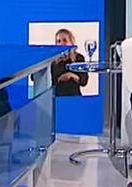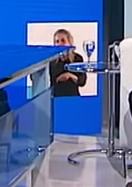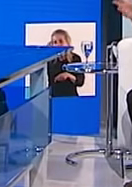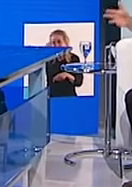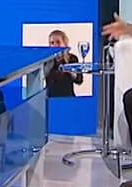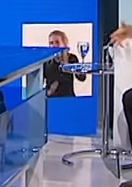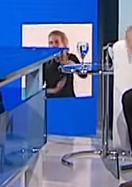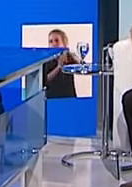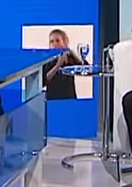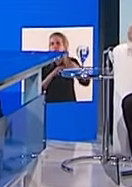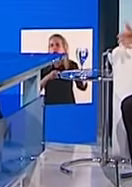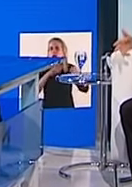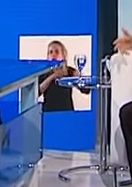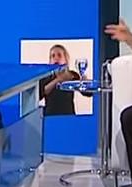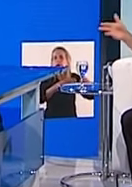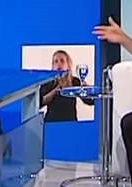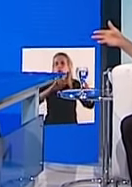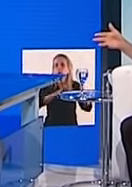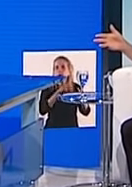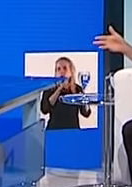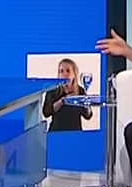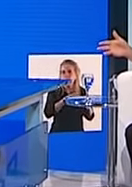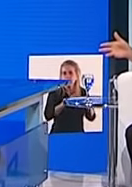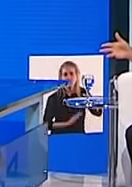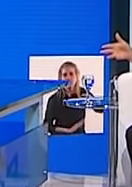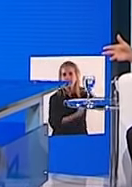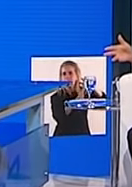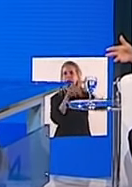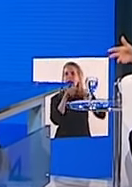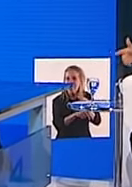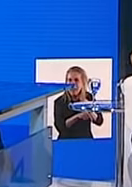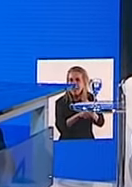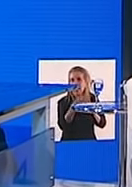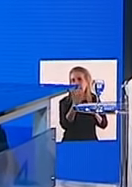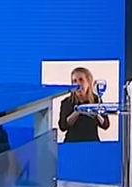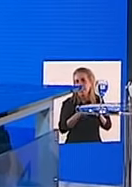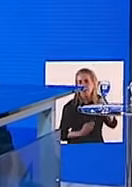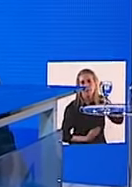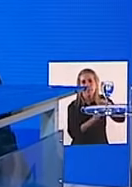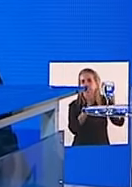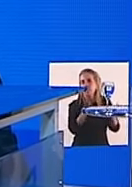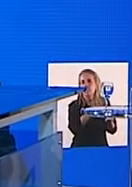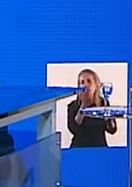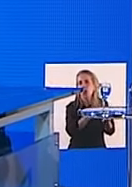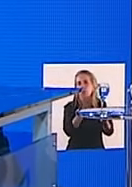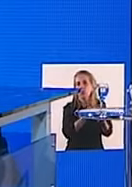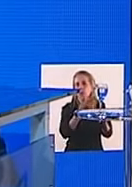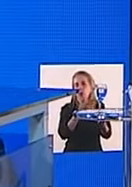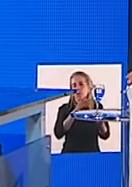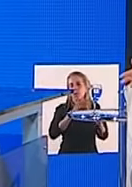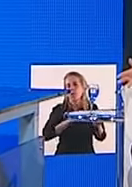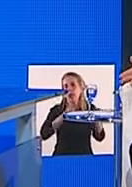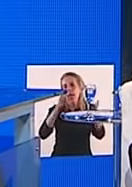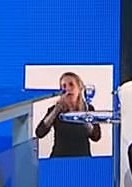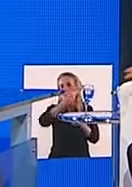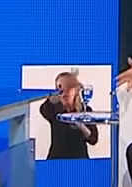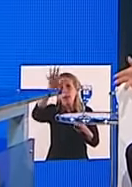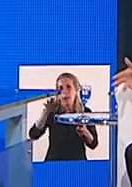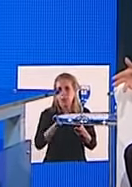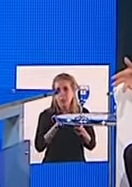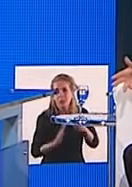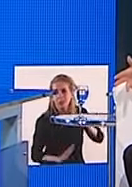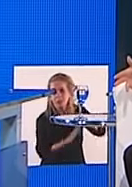dijeron que iban a comprar el asado para el fin de semana y la gente no puede comprar nada para el fin de semana. Uh-huh. Una inflación que volvió a subir cada vez más alta. Uh-huh. Entonces, esas